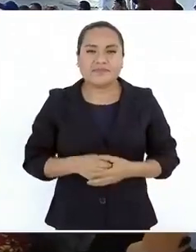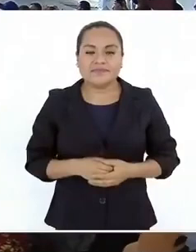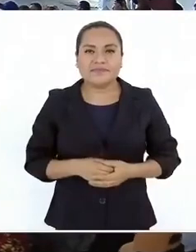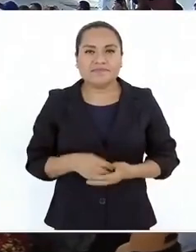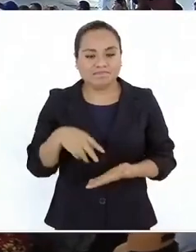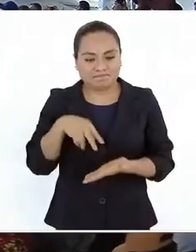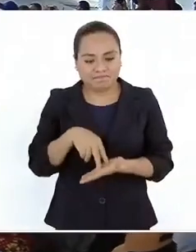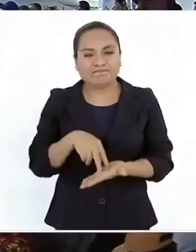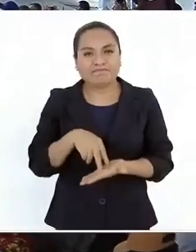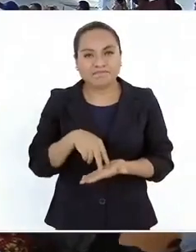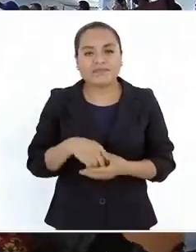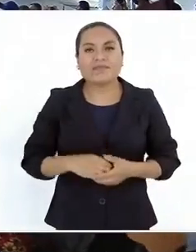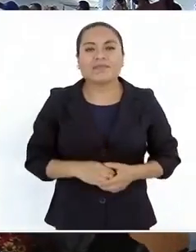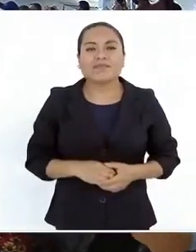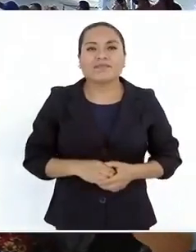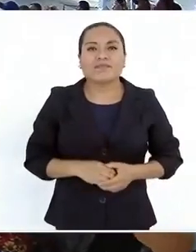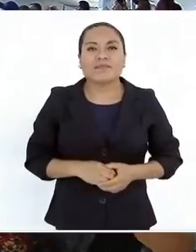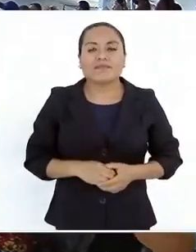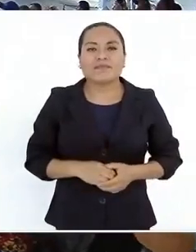Tenemos que